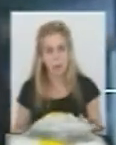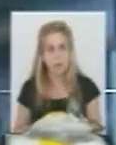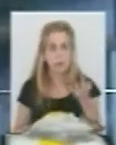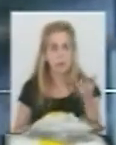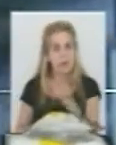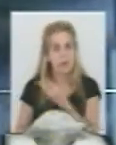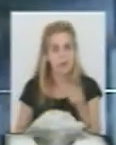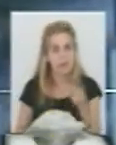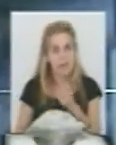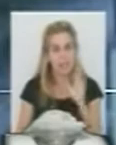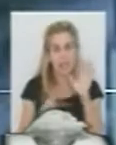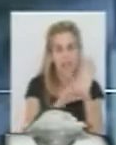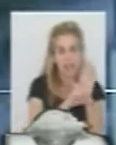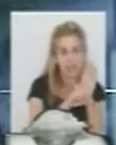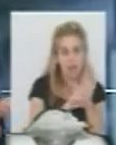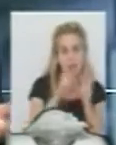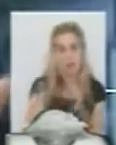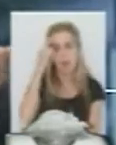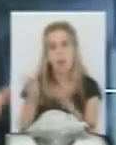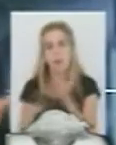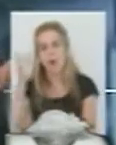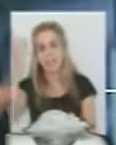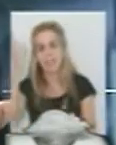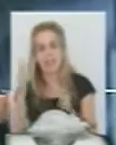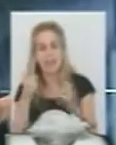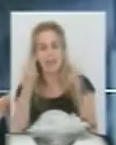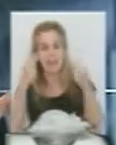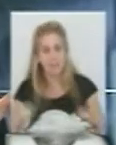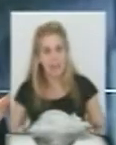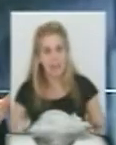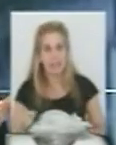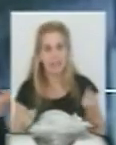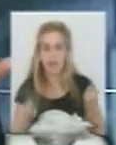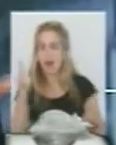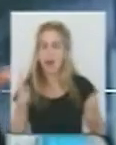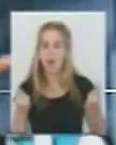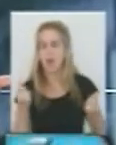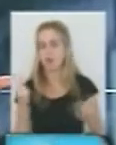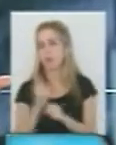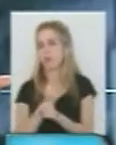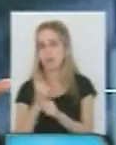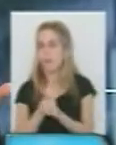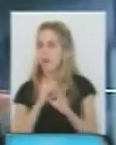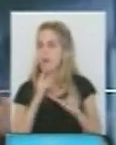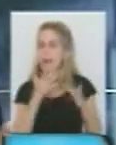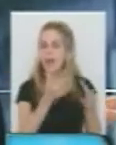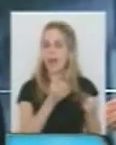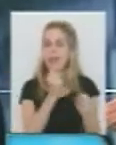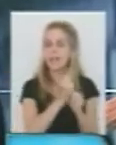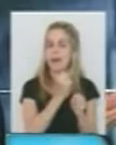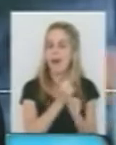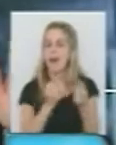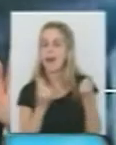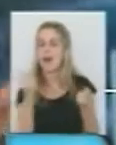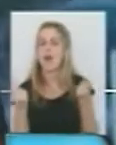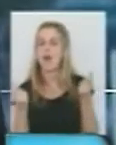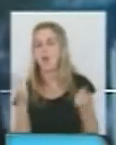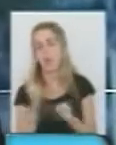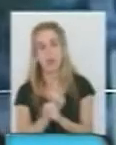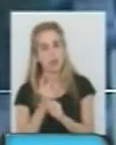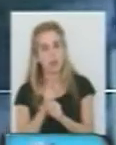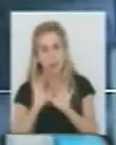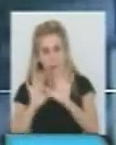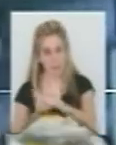legislativo y poder ejecutivo. Sí. Y vos no podés tener licencia en los dos. Digo, no podés estar. Ah, vos decís, pará. Yo no voy a hacer nombres.